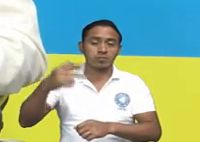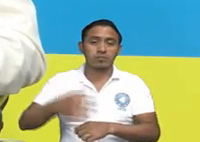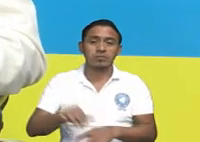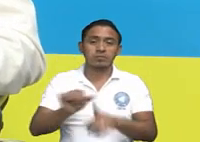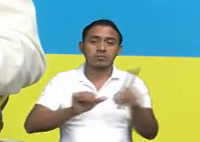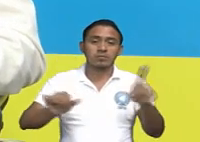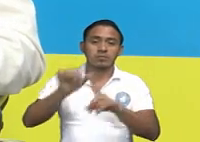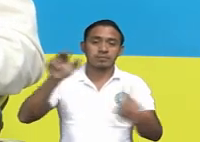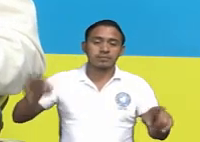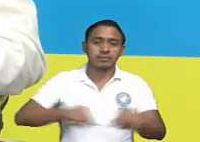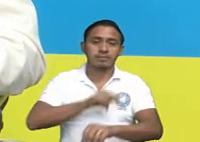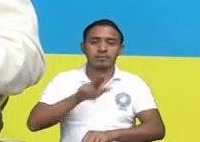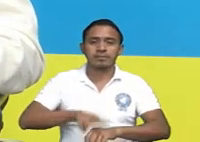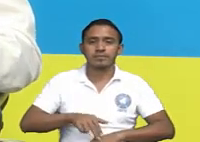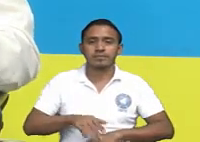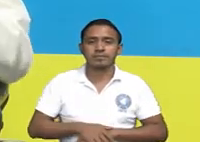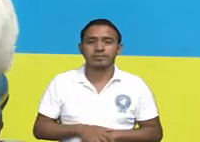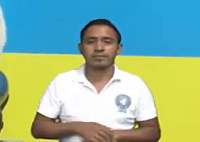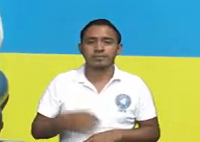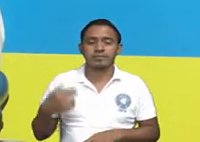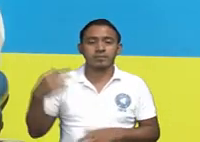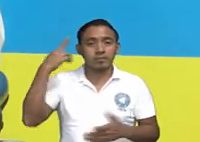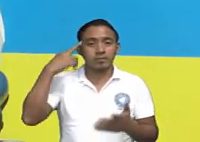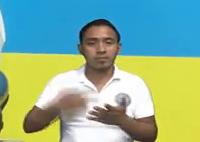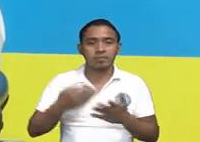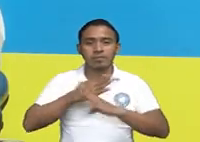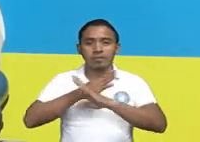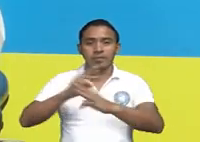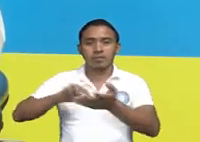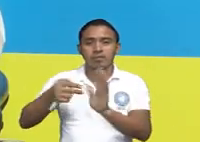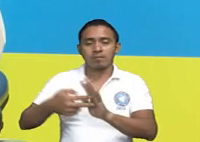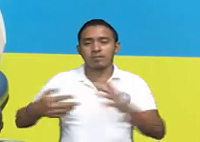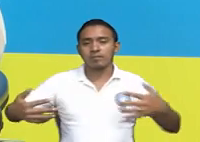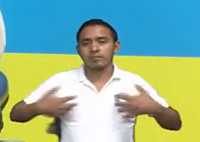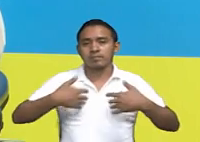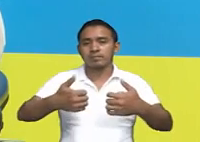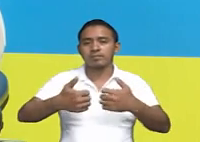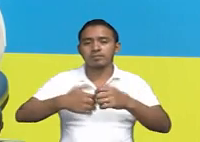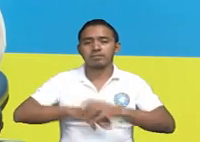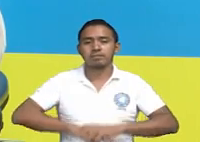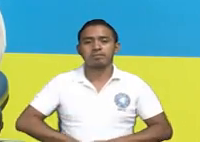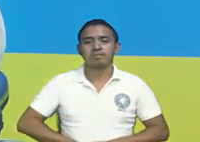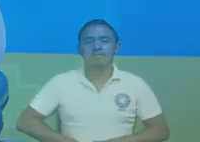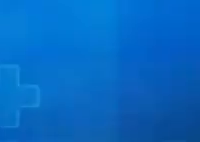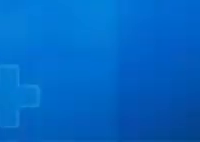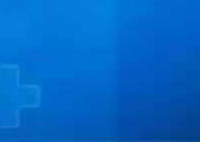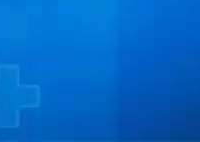98, el canal de la Asamblea Nacional. Recuerde que prevenir también es salud.